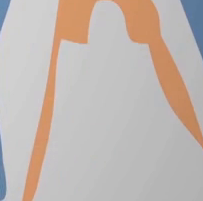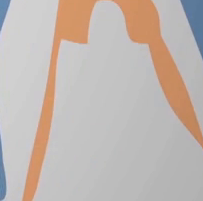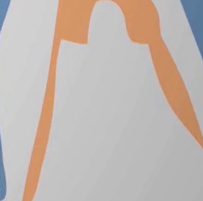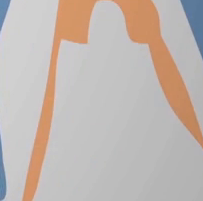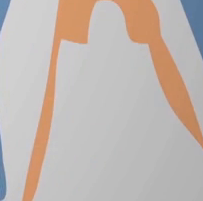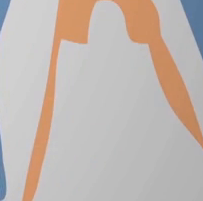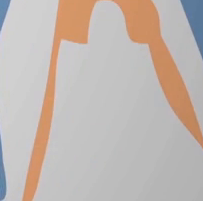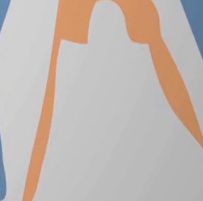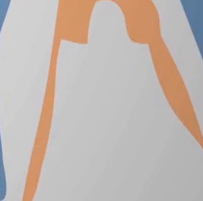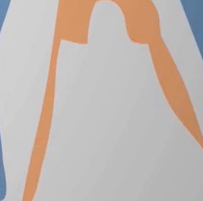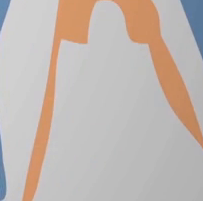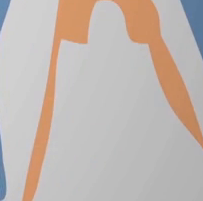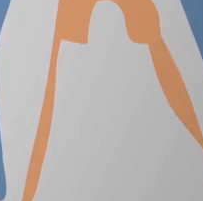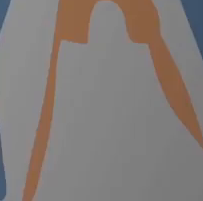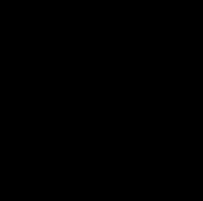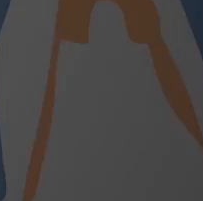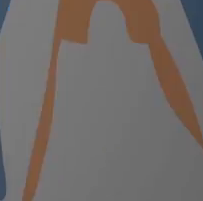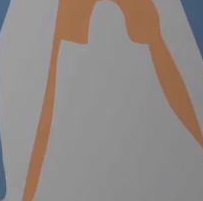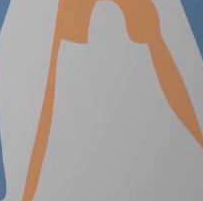ni reverencias